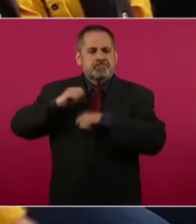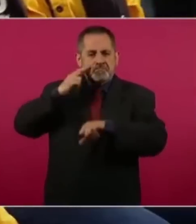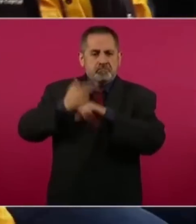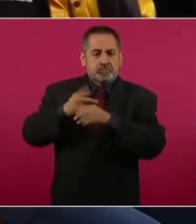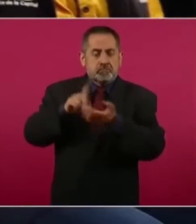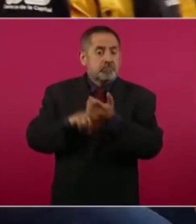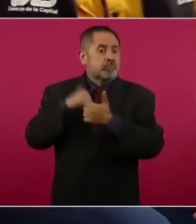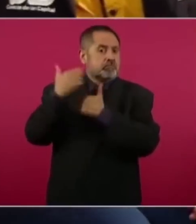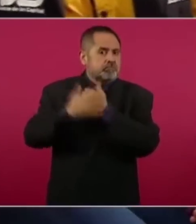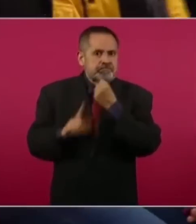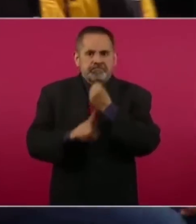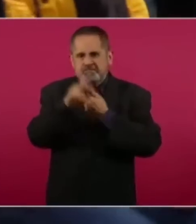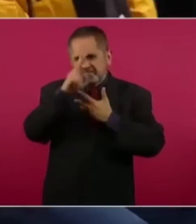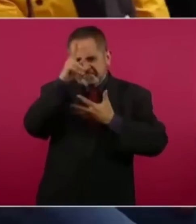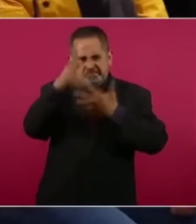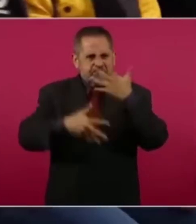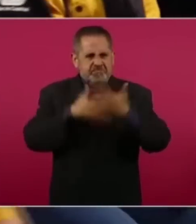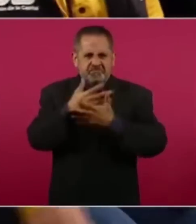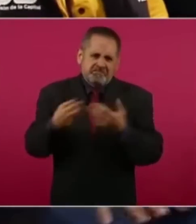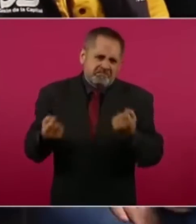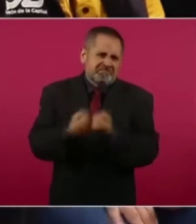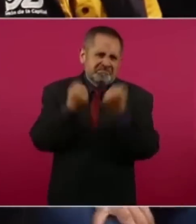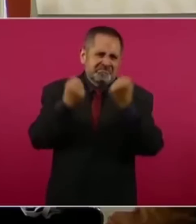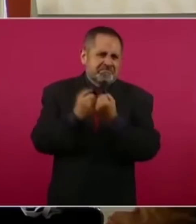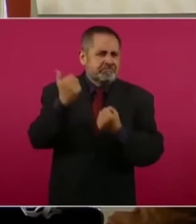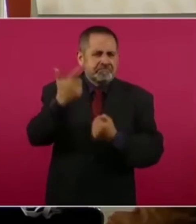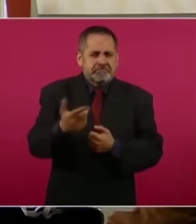un repunte de violencia después de esta detención.